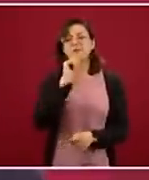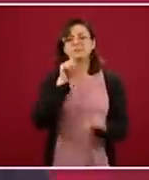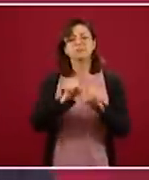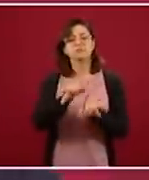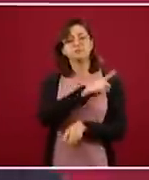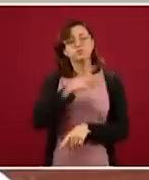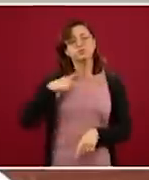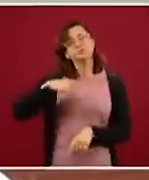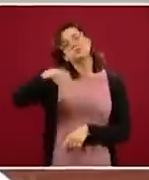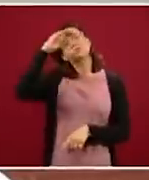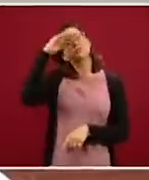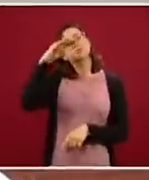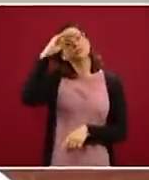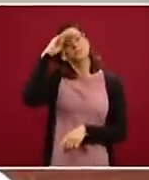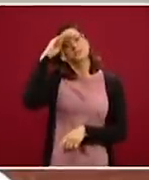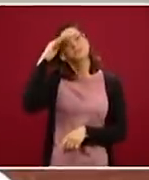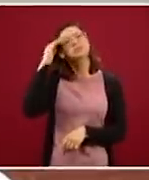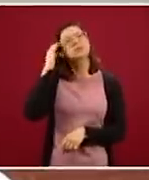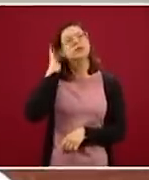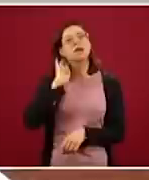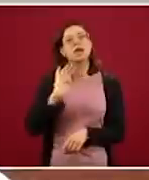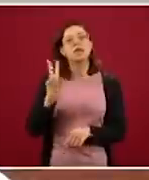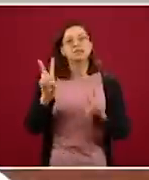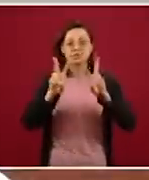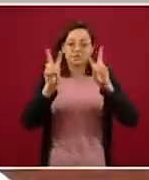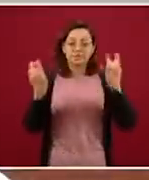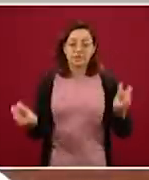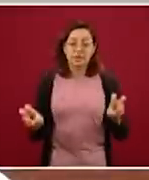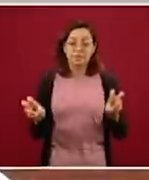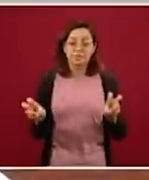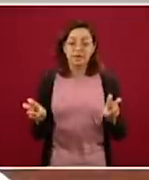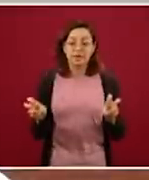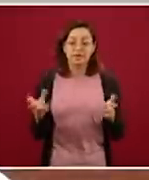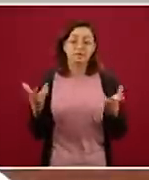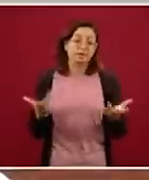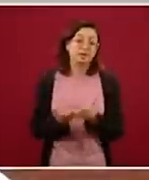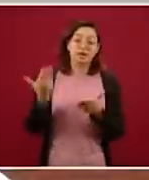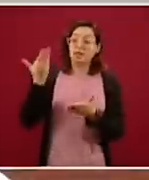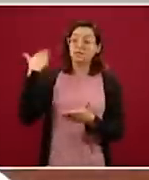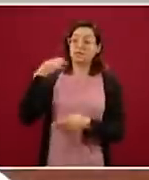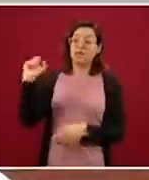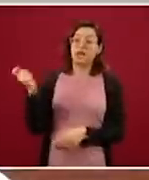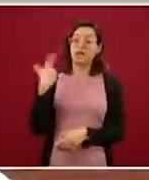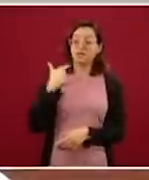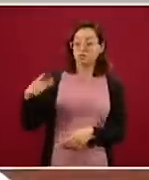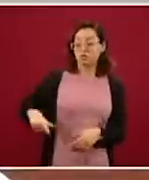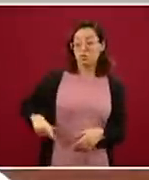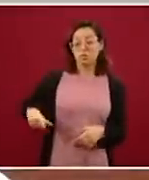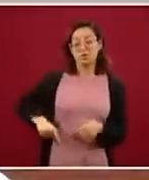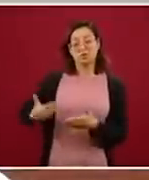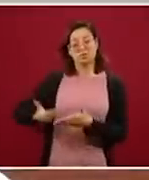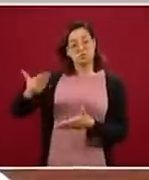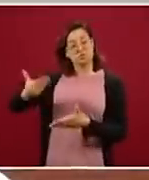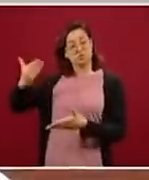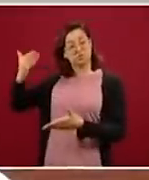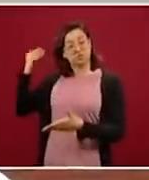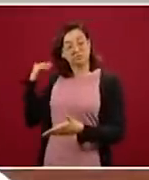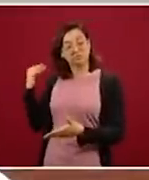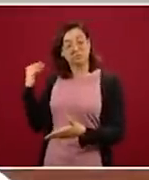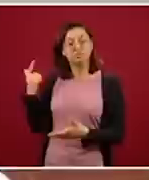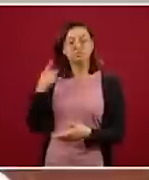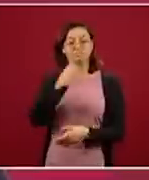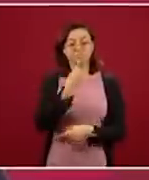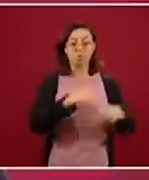preguntarnos si realmente es más importante, como fue en los sexenios anteriores, por lo menos en los últimos años, para